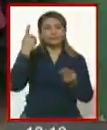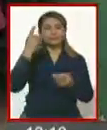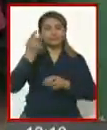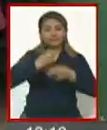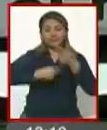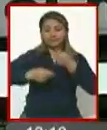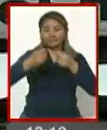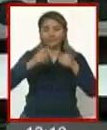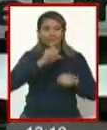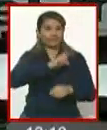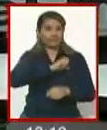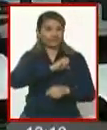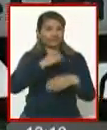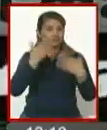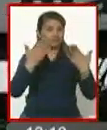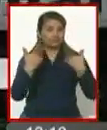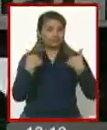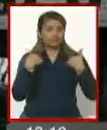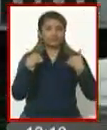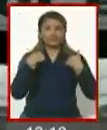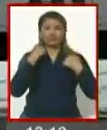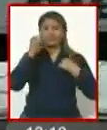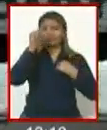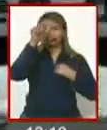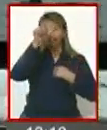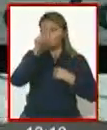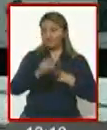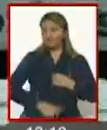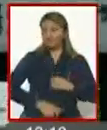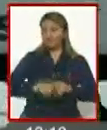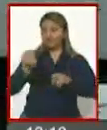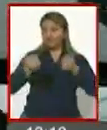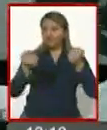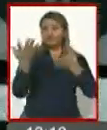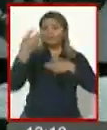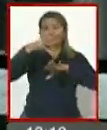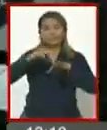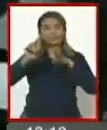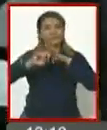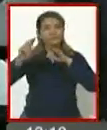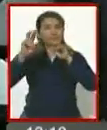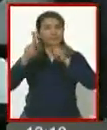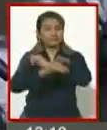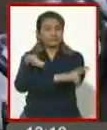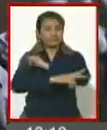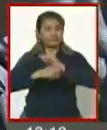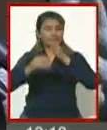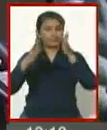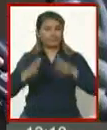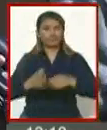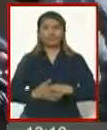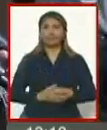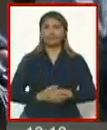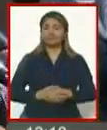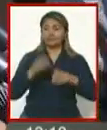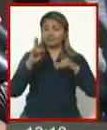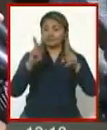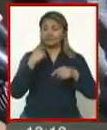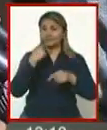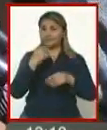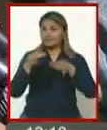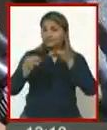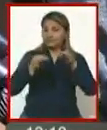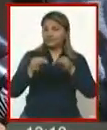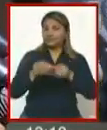su negocio. La policía ya cuenta con las características del motorizado en el que huyeron los antisociales. Claro que sí, la víctima ya